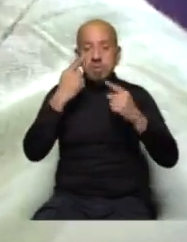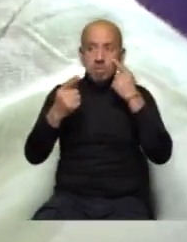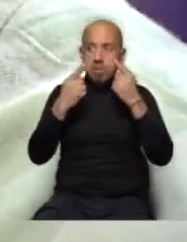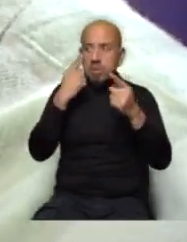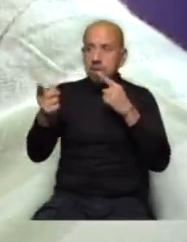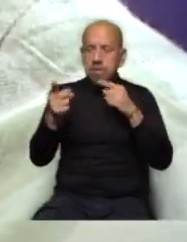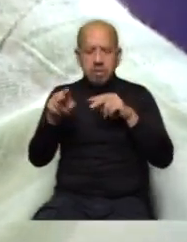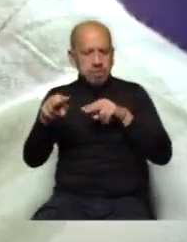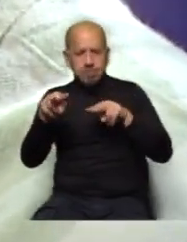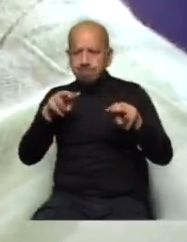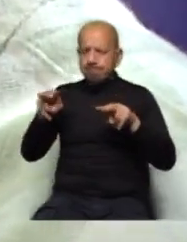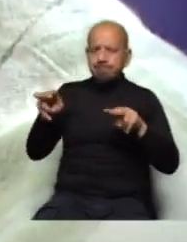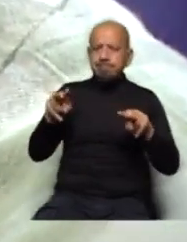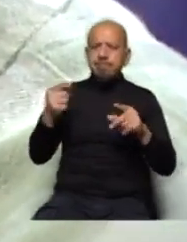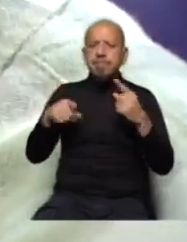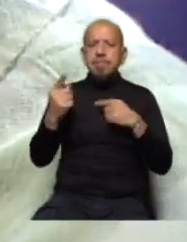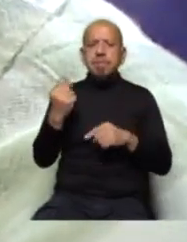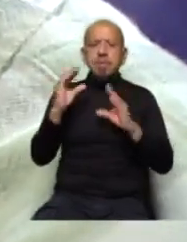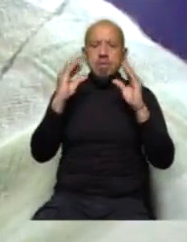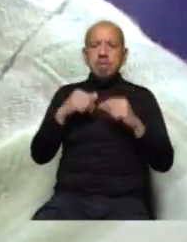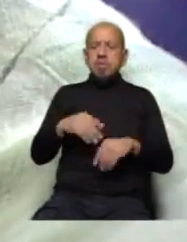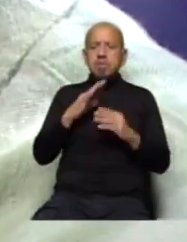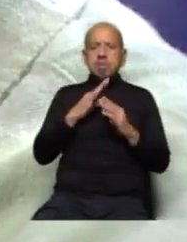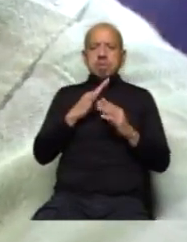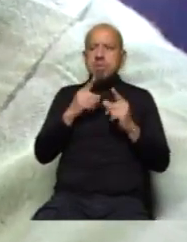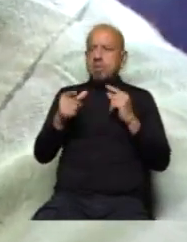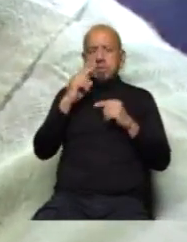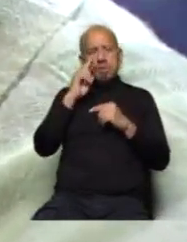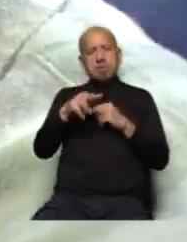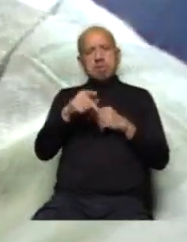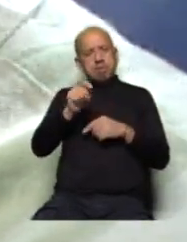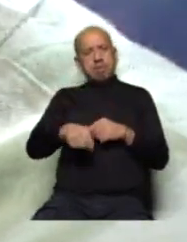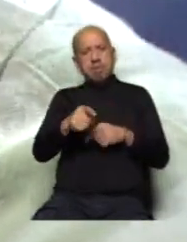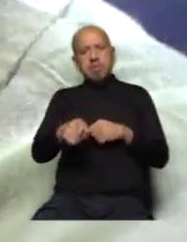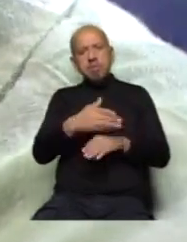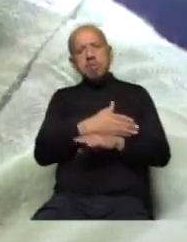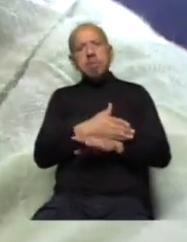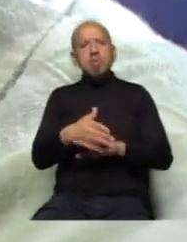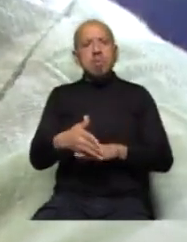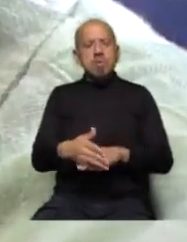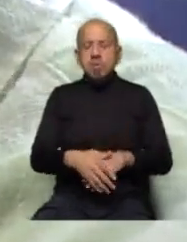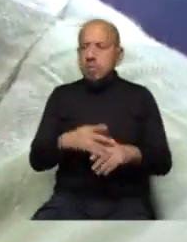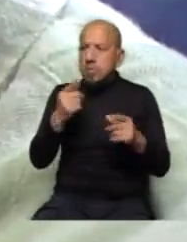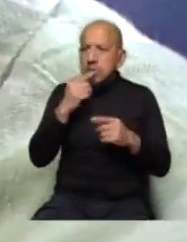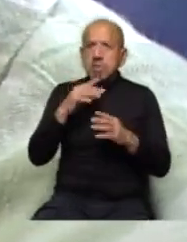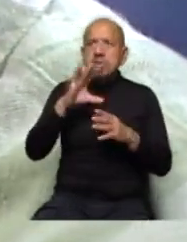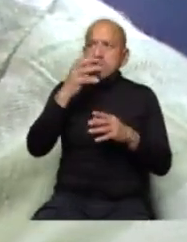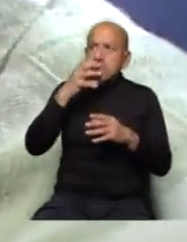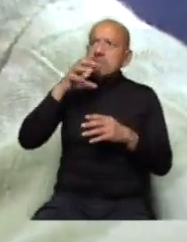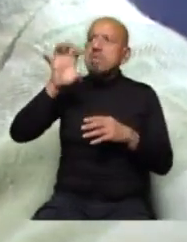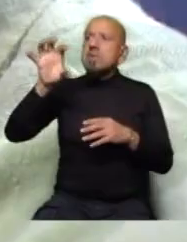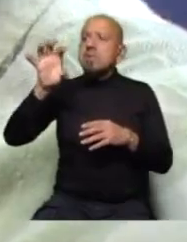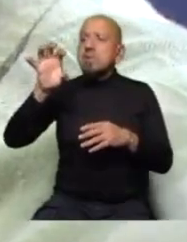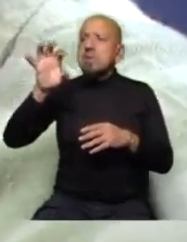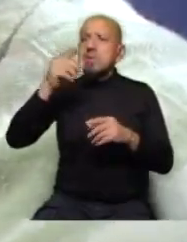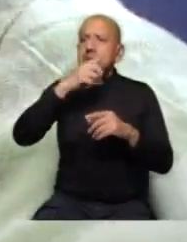lado del respaldo de la cama una noche Se quedó de repente Mirando fijamente al rato abrió la boca para gritar y sus narices y